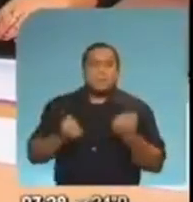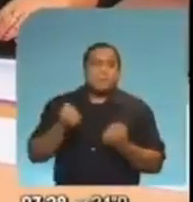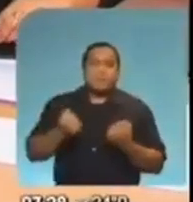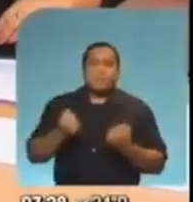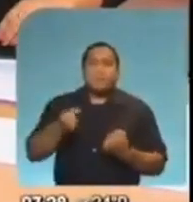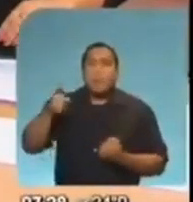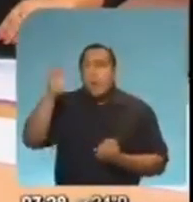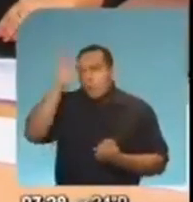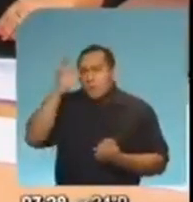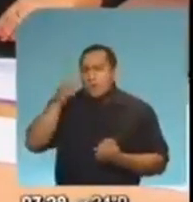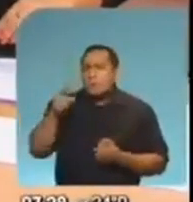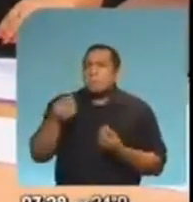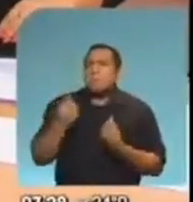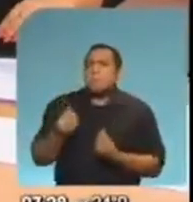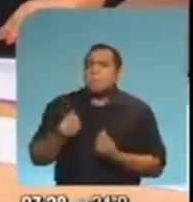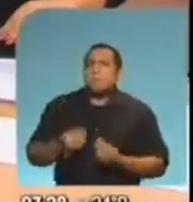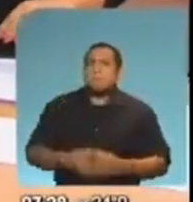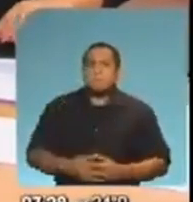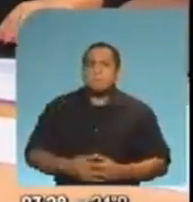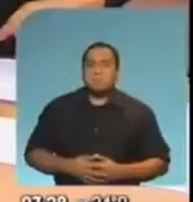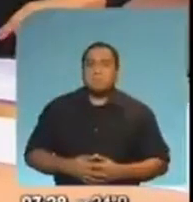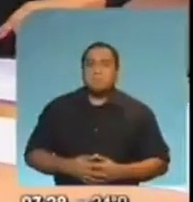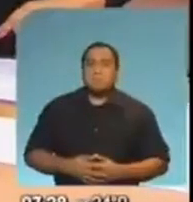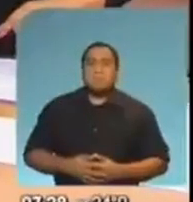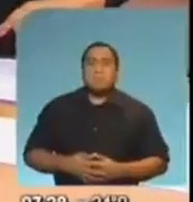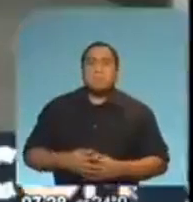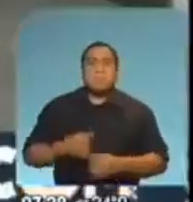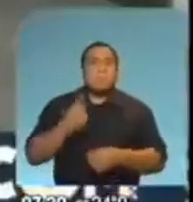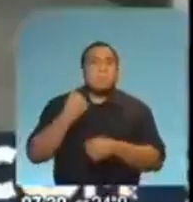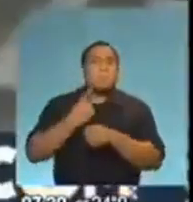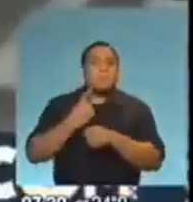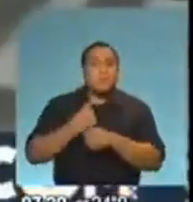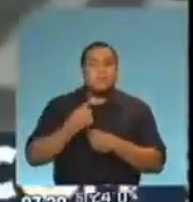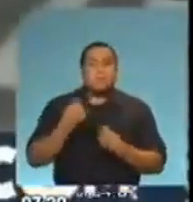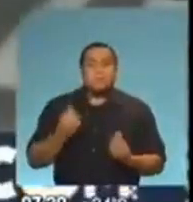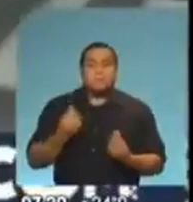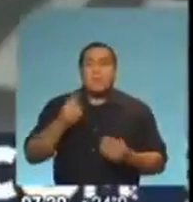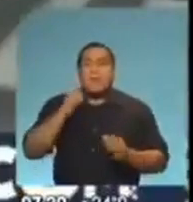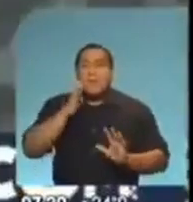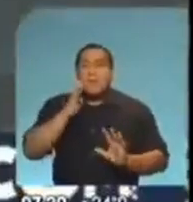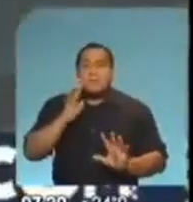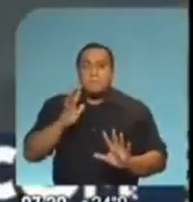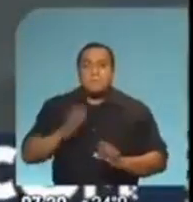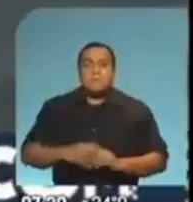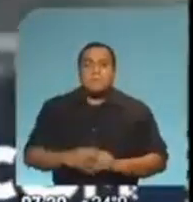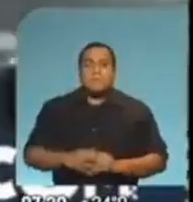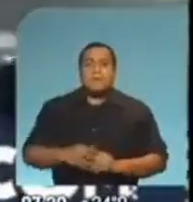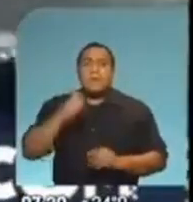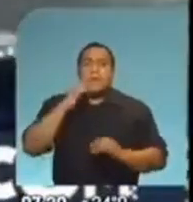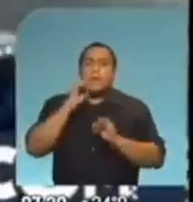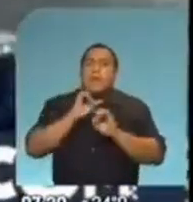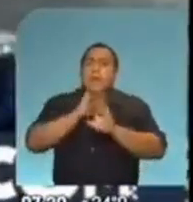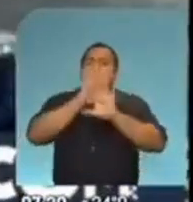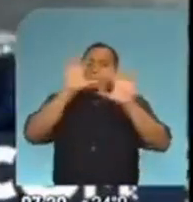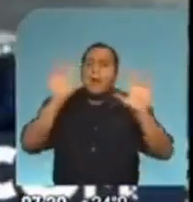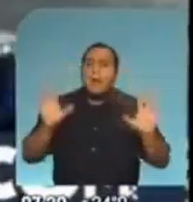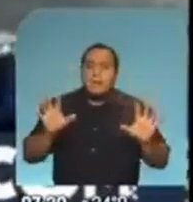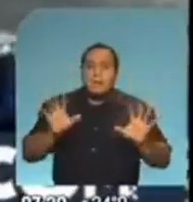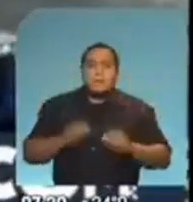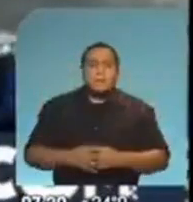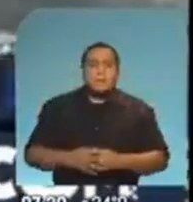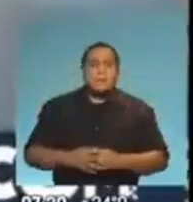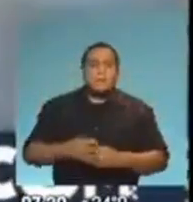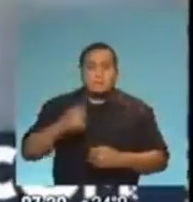de lo sucedido, Victoria, por favor. Bueno, lo primero tiene que ver con empezar a esclarecer que fueron dos